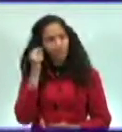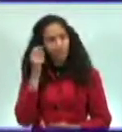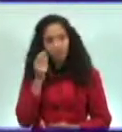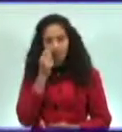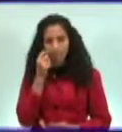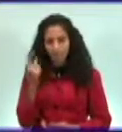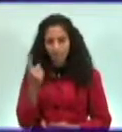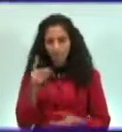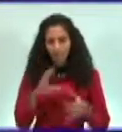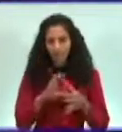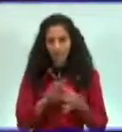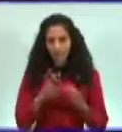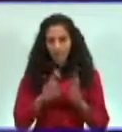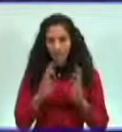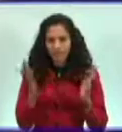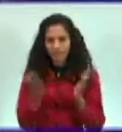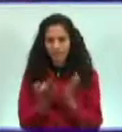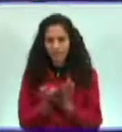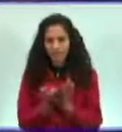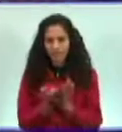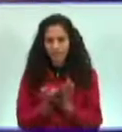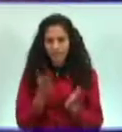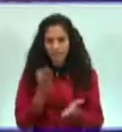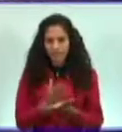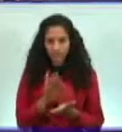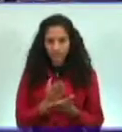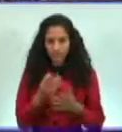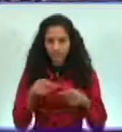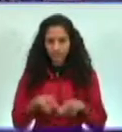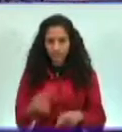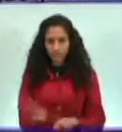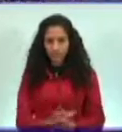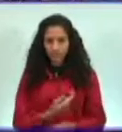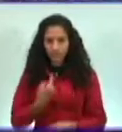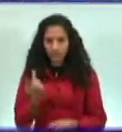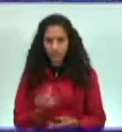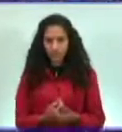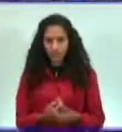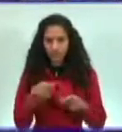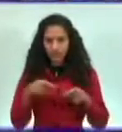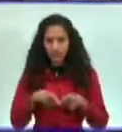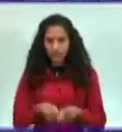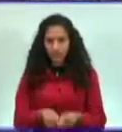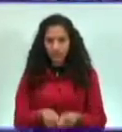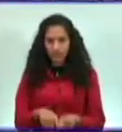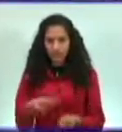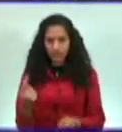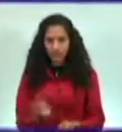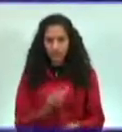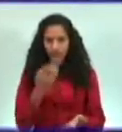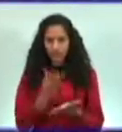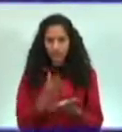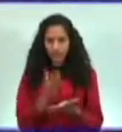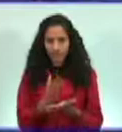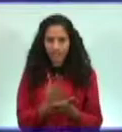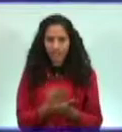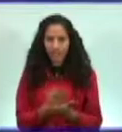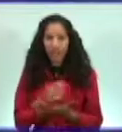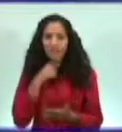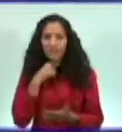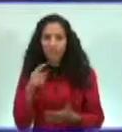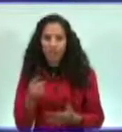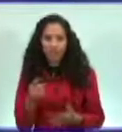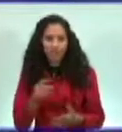primer grado, familiares y docentes que nos acompañan. Juntos vamos a dar un